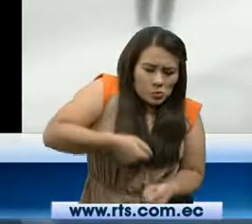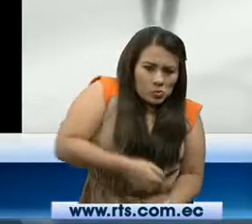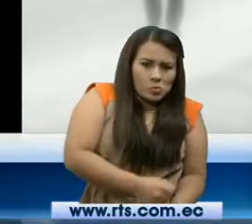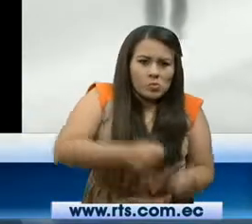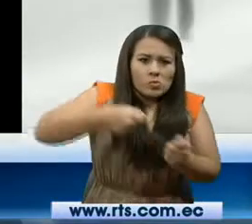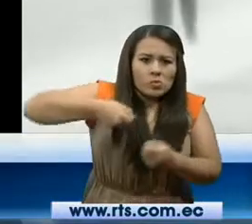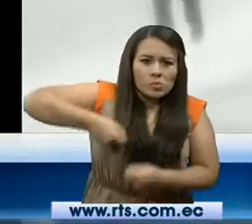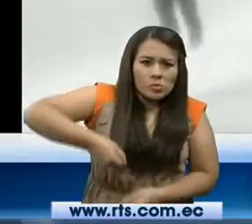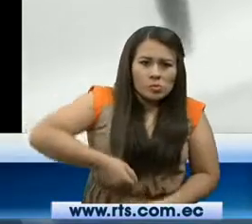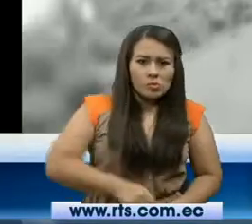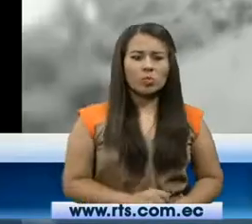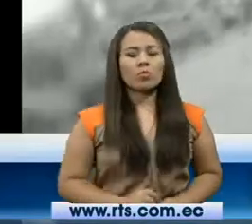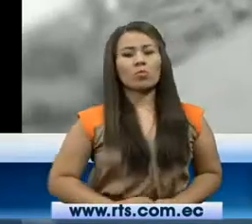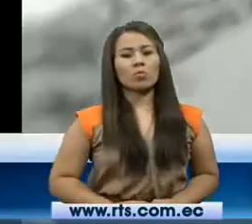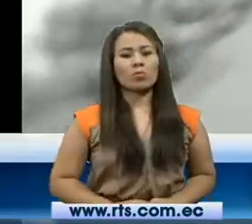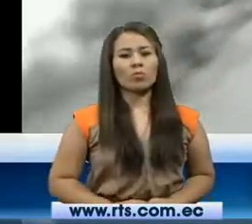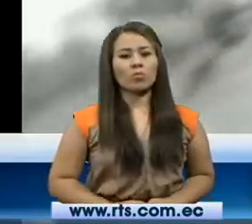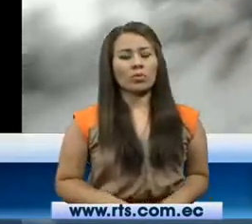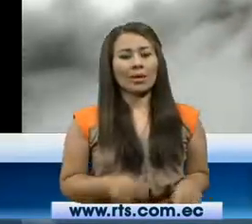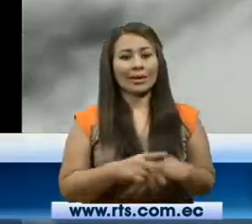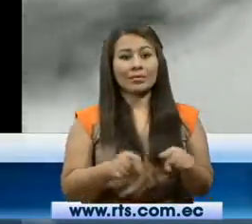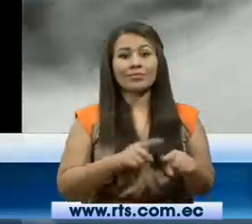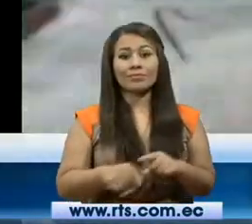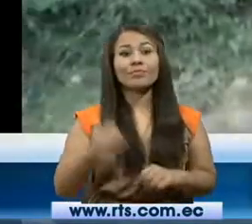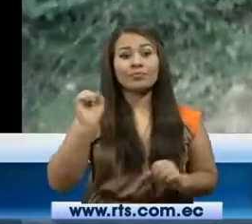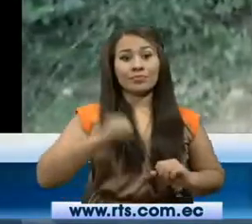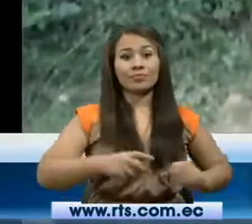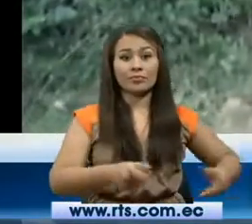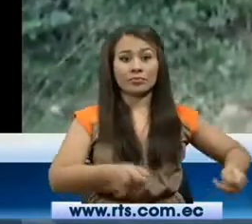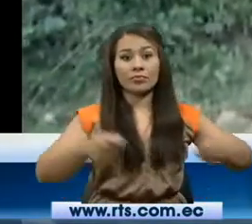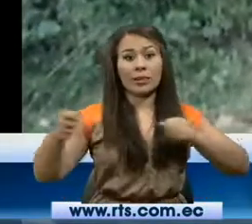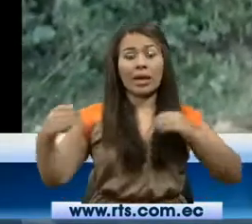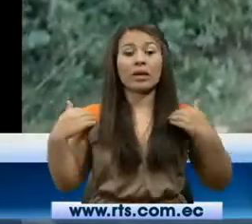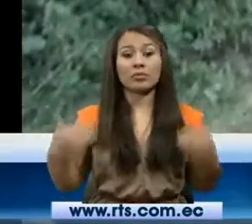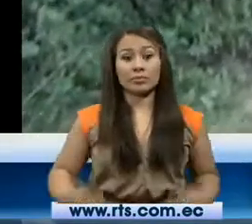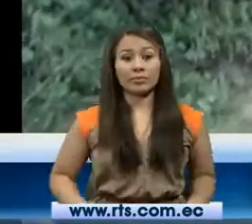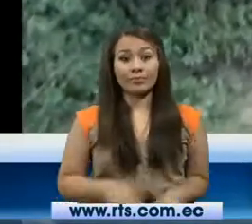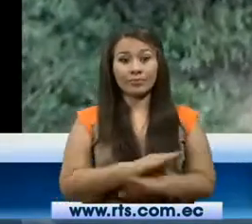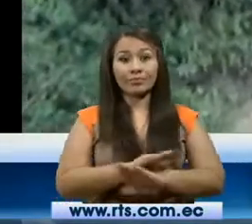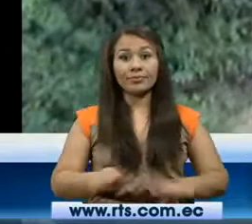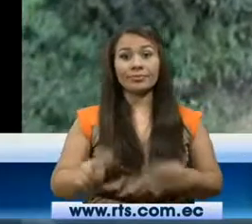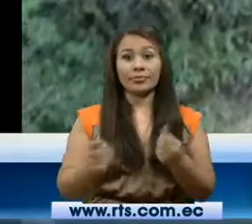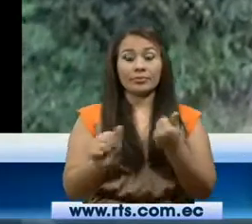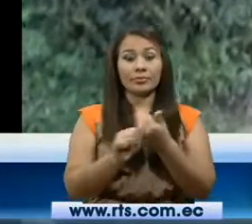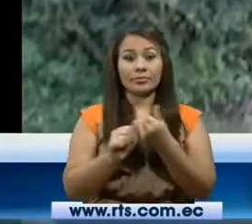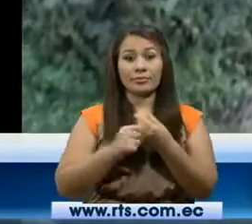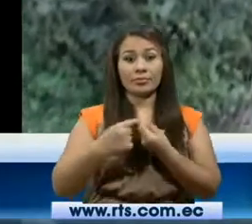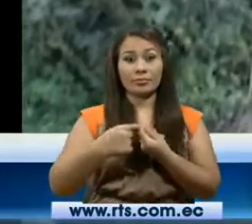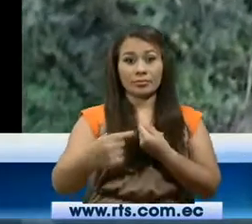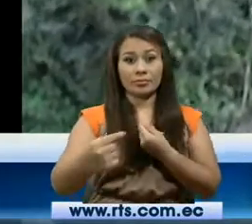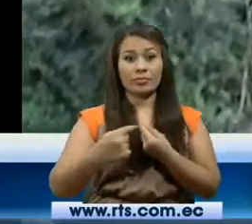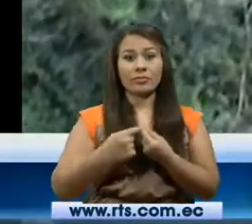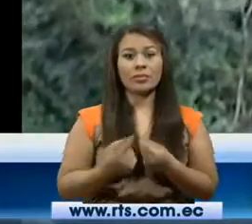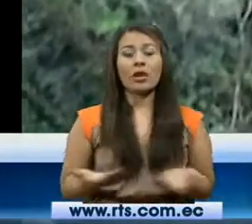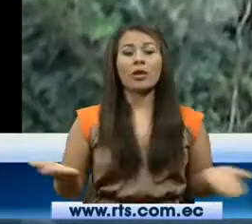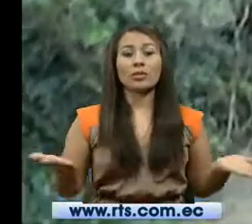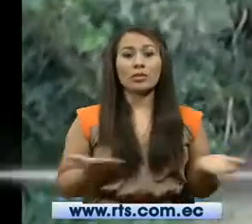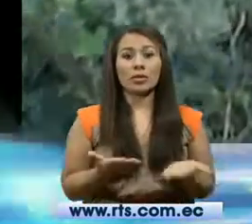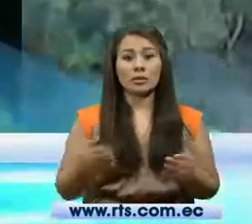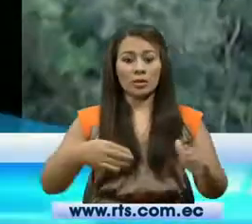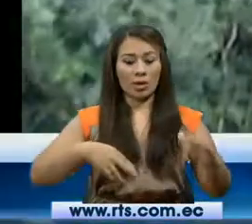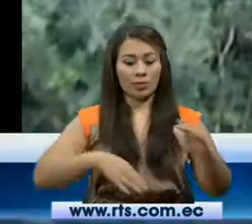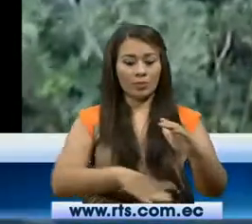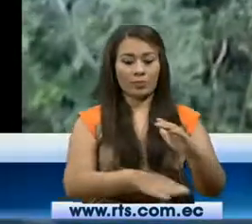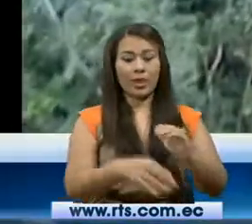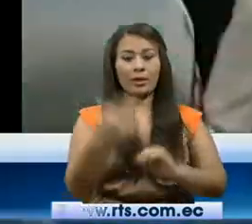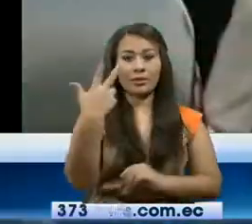tipo de brechas para poder sacarle. El cuerpo fue localizado a 1 kilómetro de la vía principal, enterrado bajo